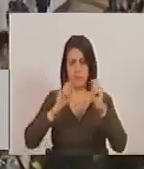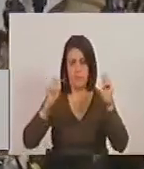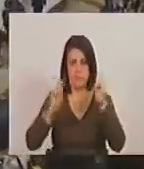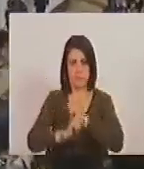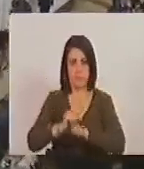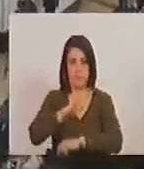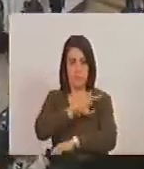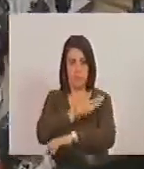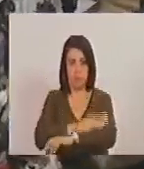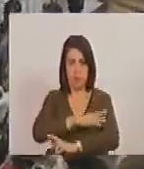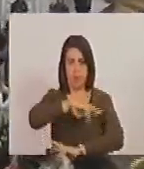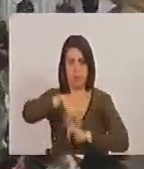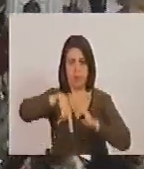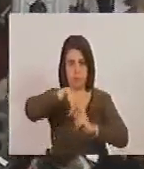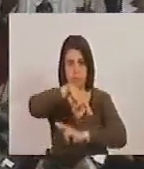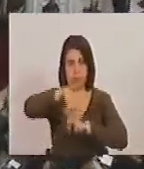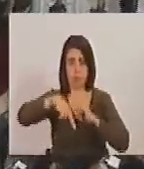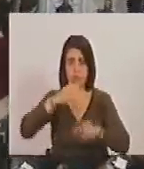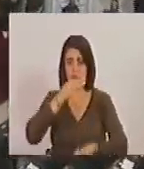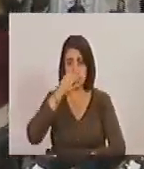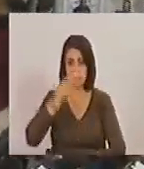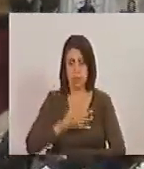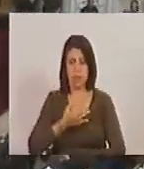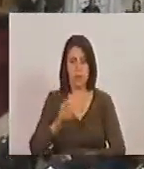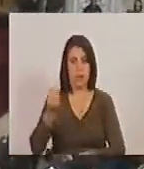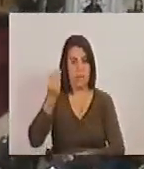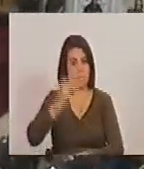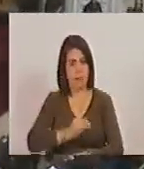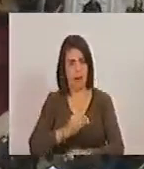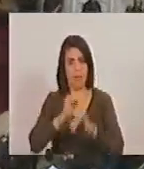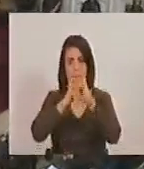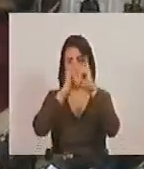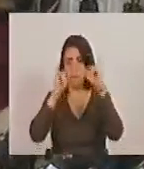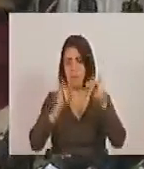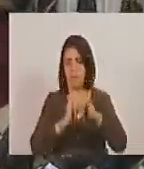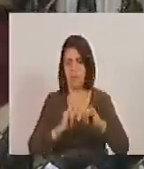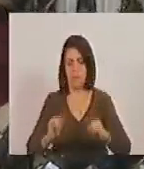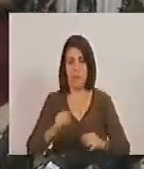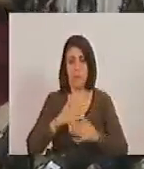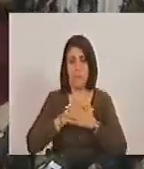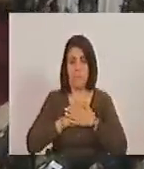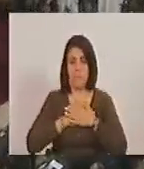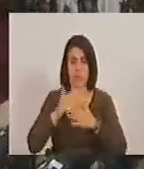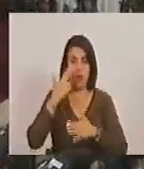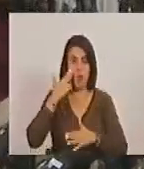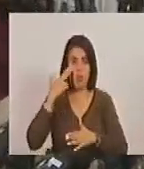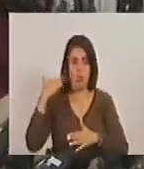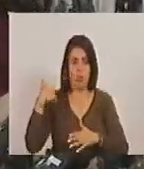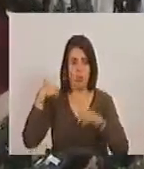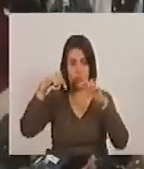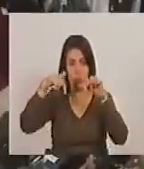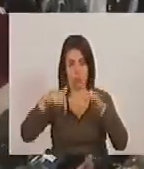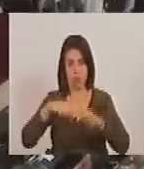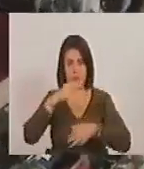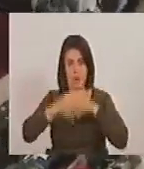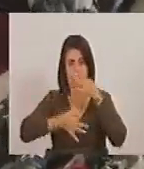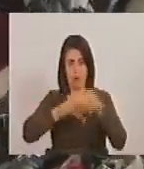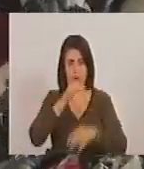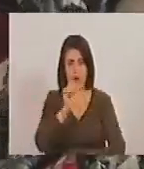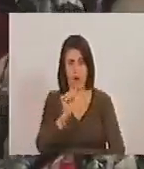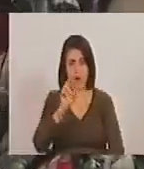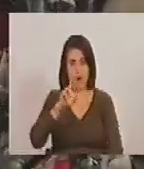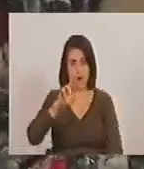del poder revolucionario que garantiza la mayor suma de felicidad. Para mí es un orgullo hoy hablar de Argelia